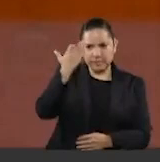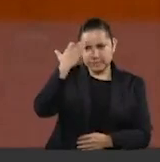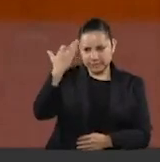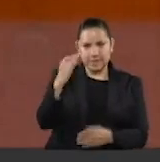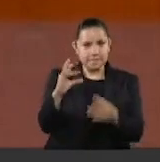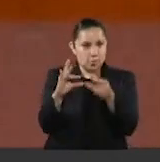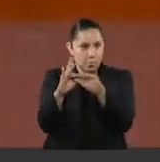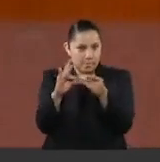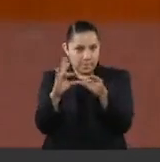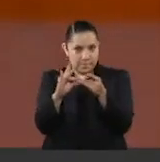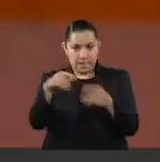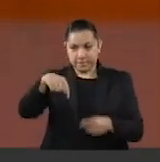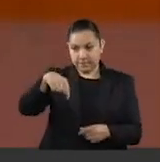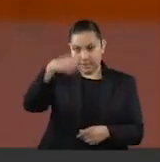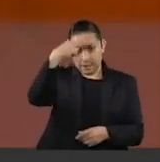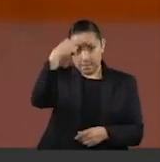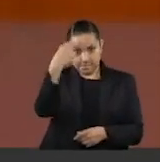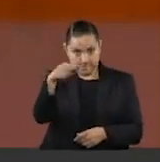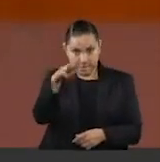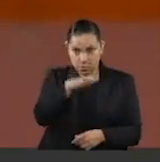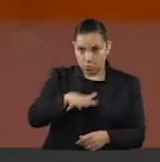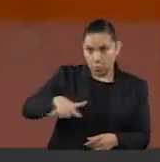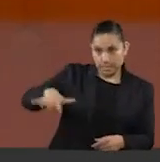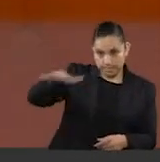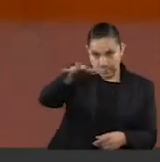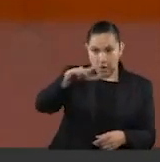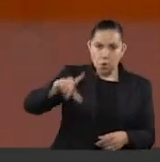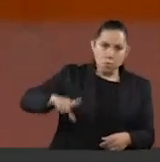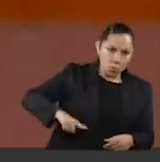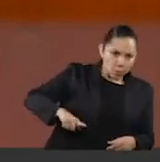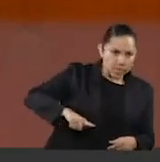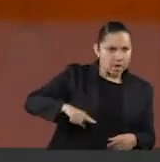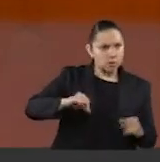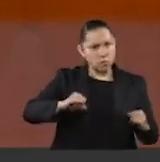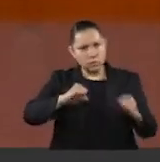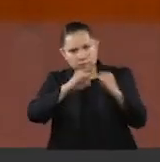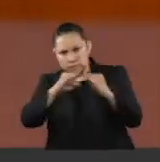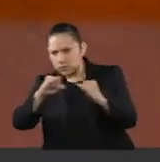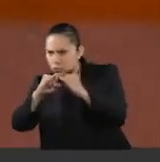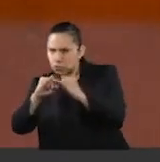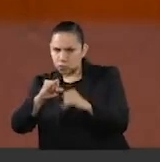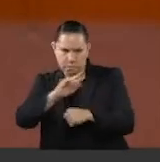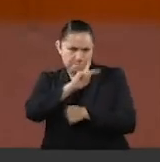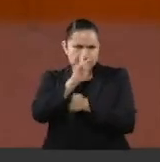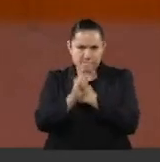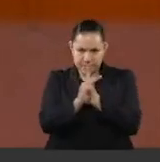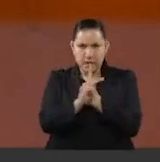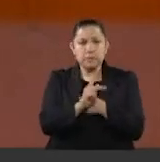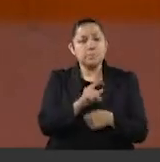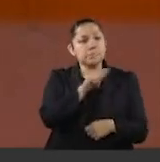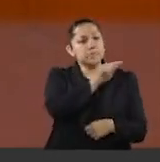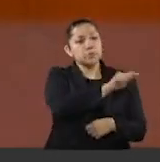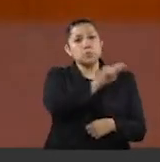Estado mexicano cuente con funcionarios de carrera,